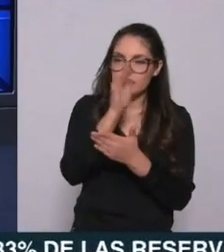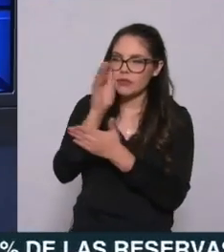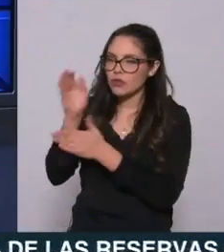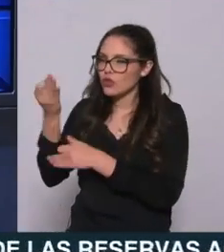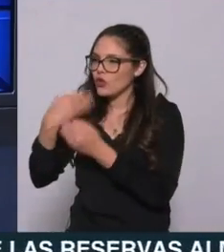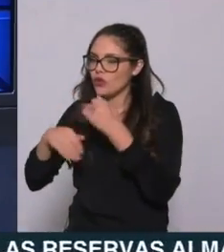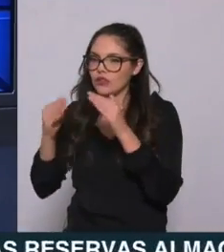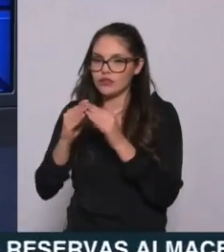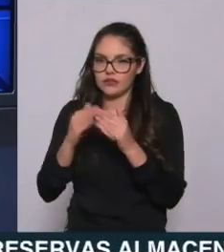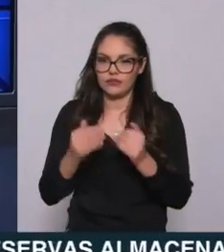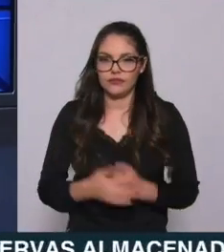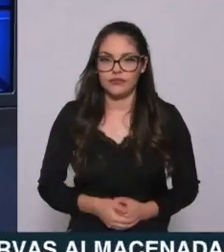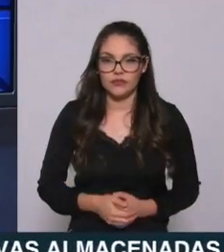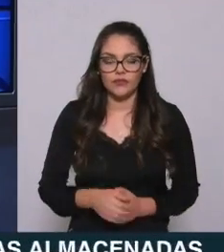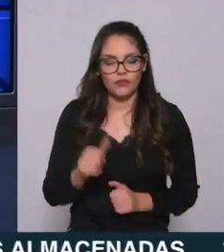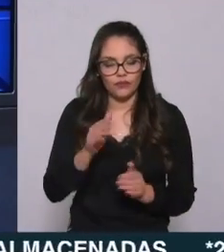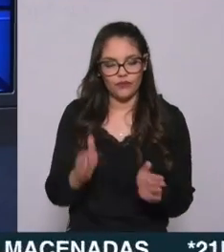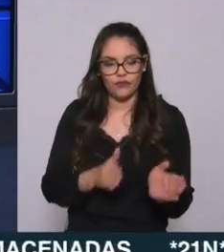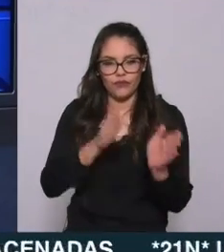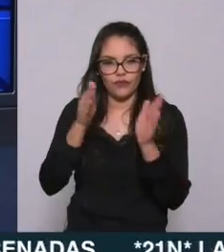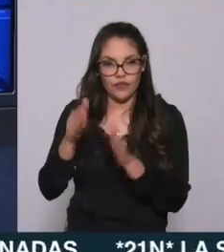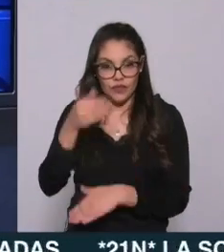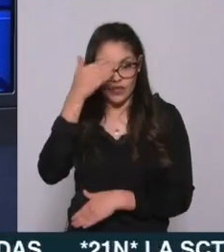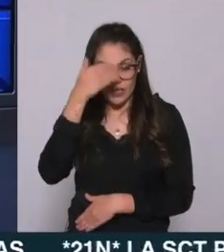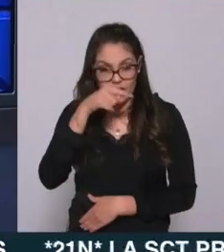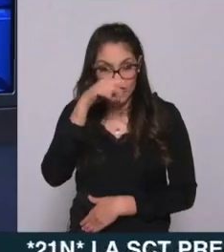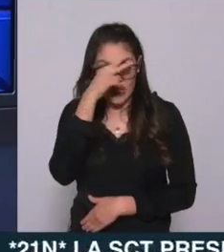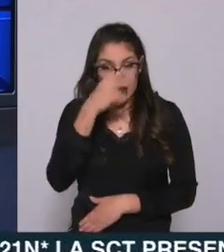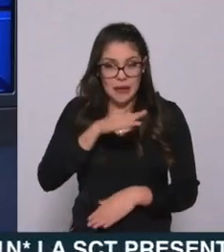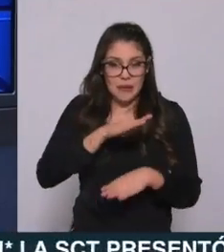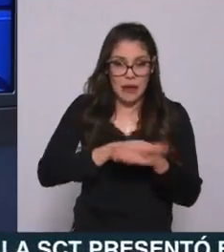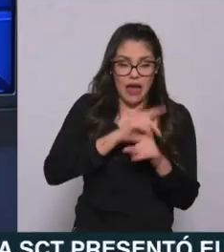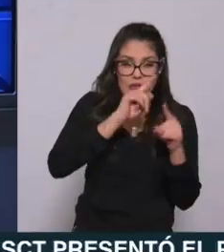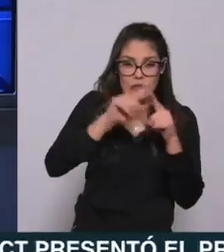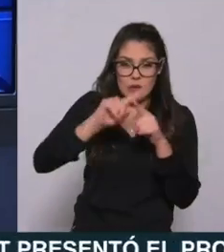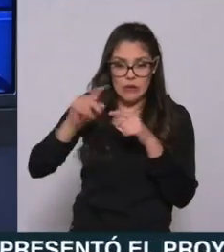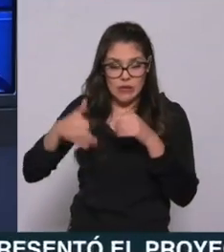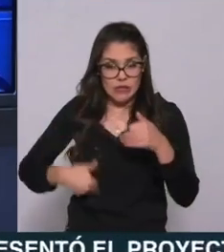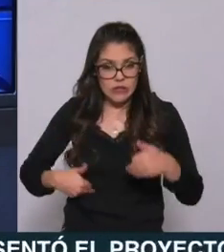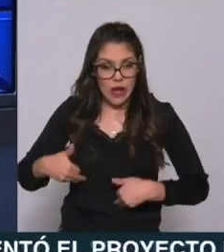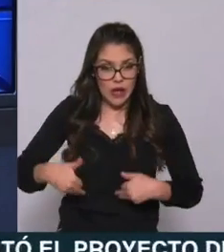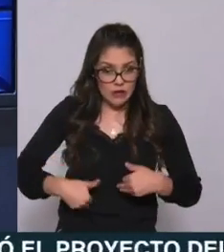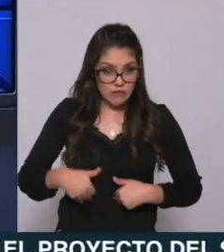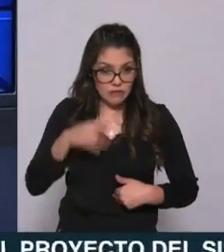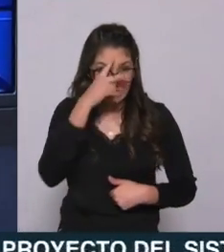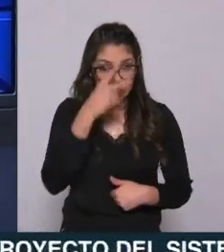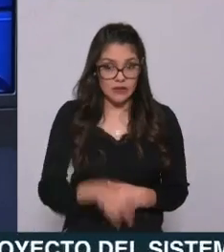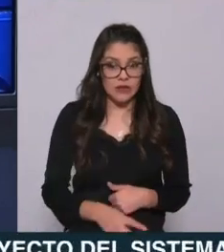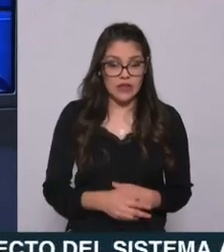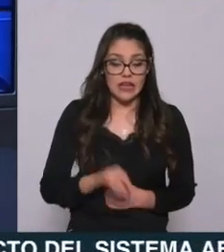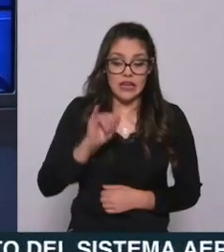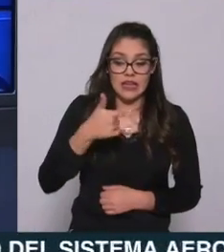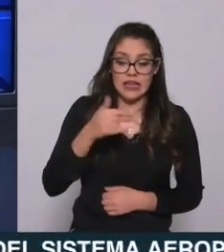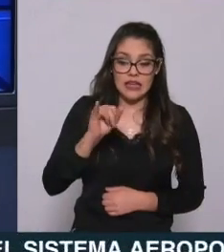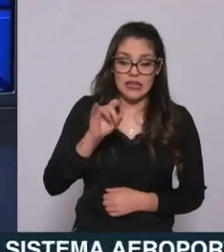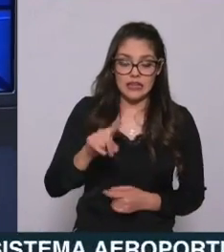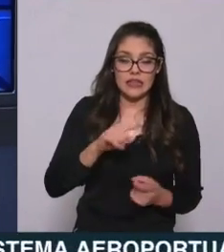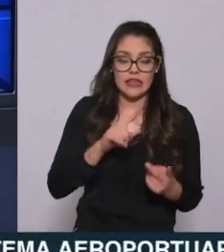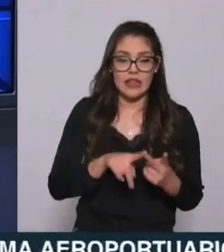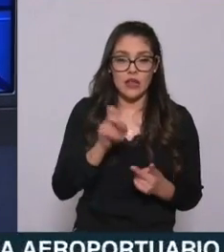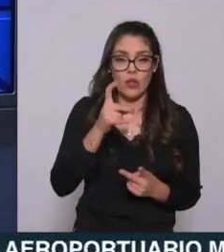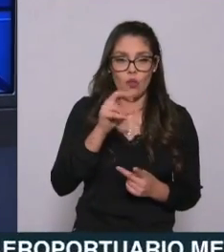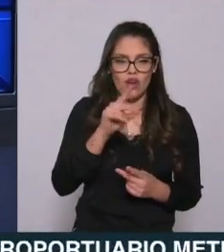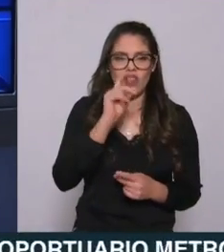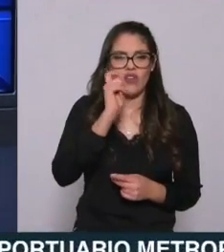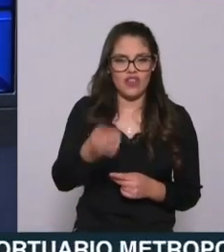Y en otros temas, ¿sabe usted que la Ciudad de México es la urbe con más obras de teatro en el mundo? Pues esta noche nos acompañan Ingrid Leto y Eduardo Salamanca. Ellos son